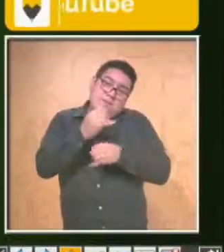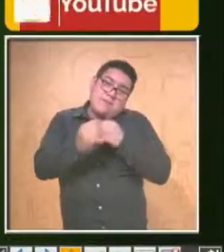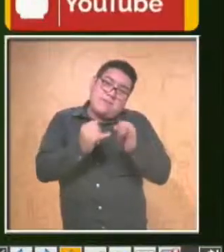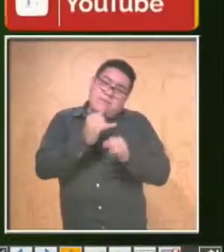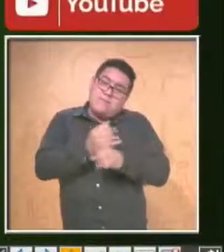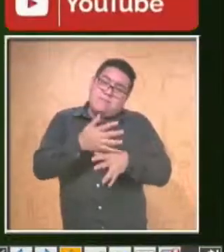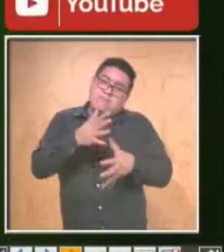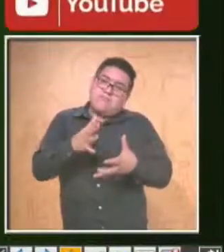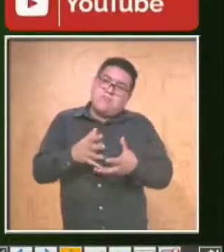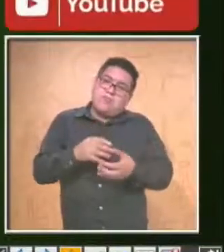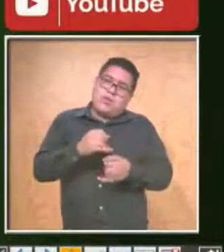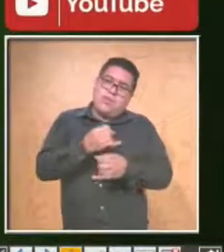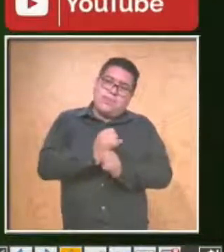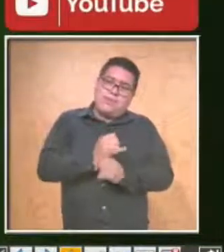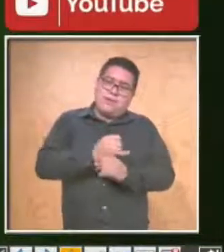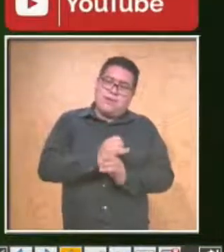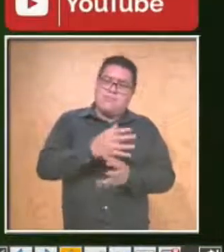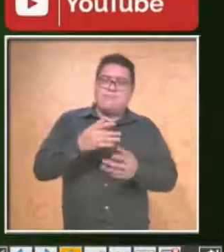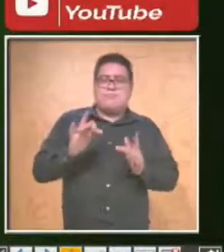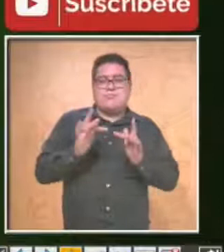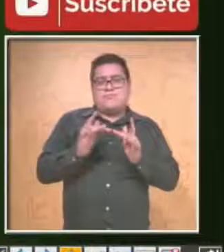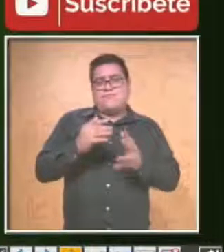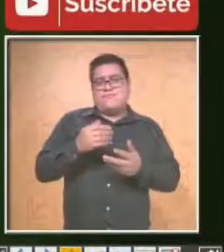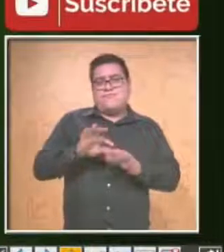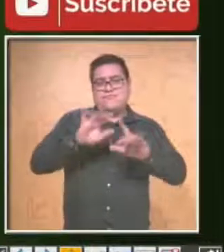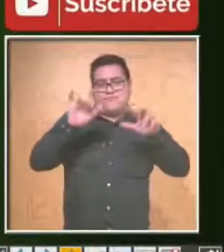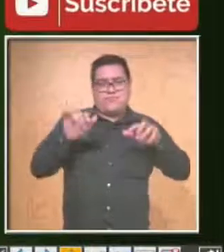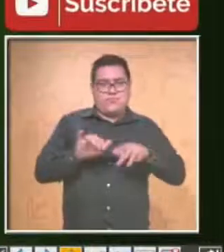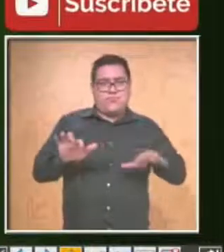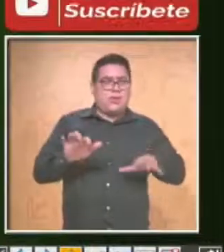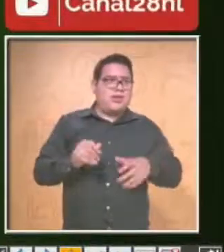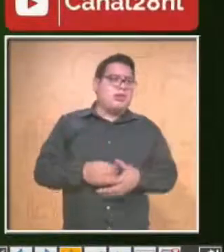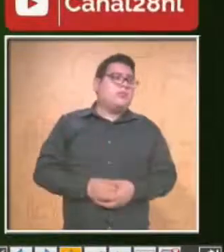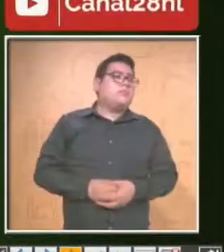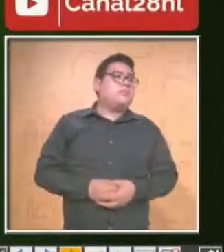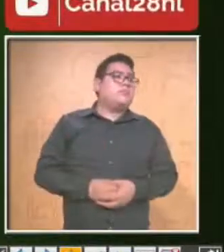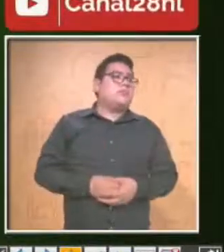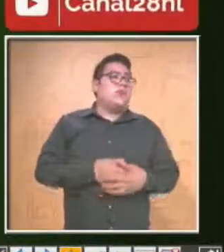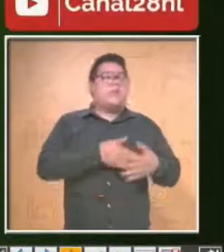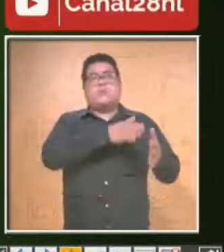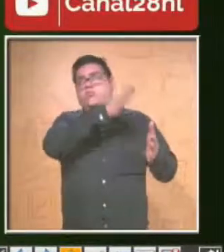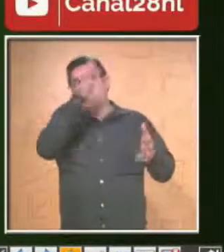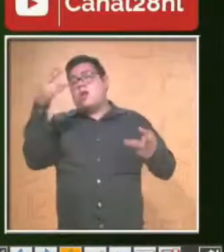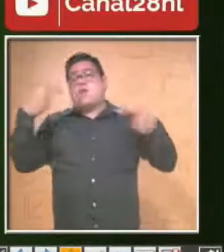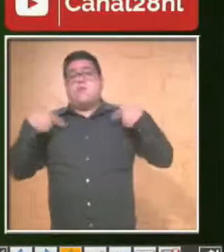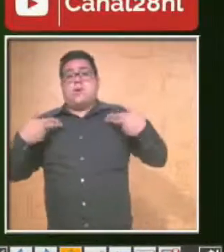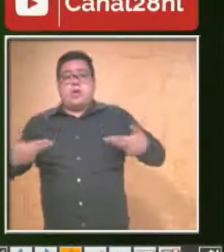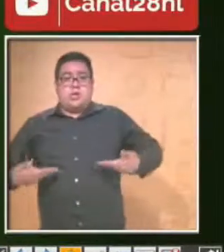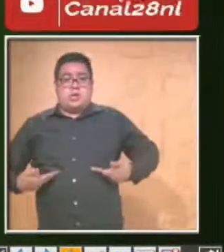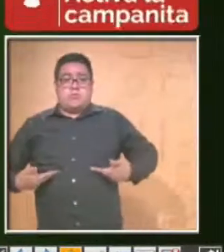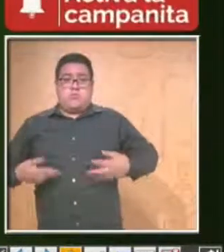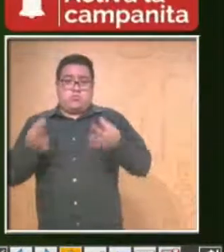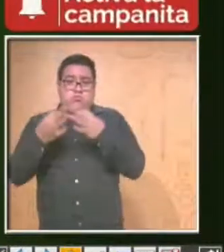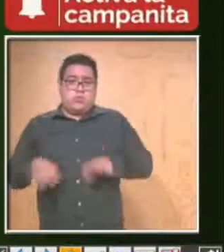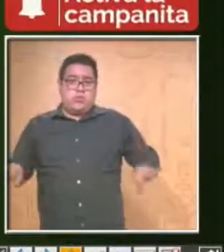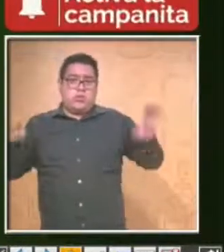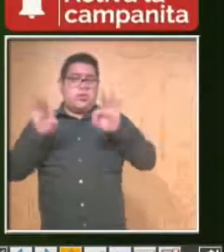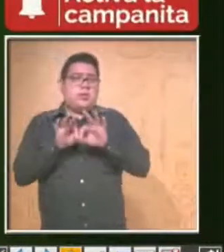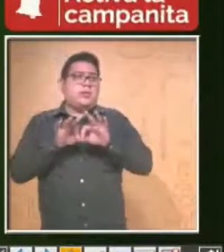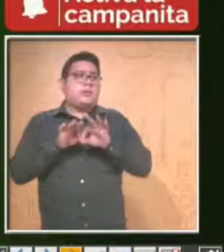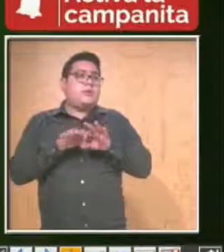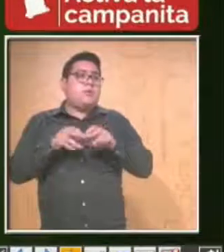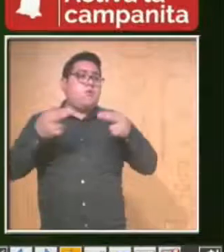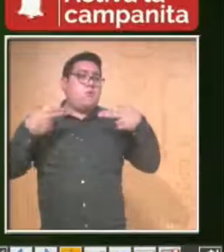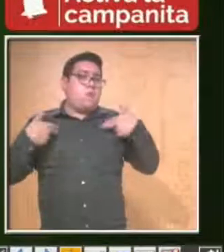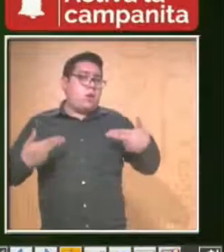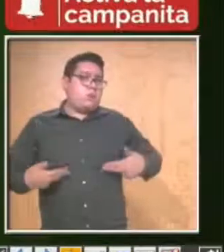instrucciones. El humanismo y su influencia, otro tema de los que tienes que repasar, porque el humanismo es un